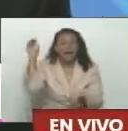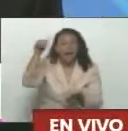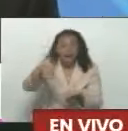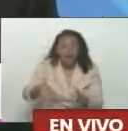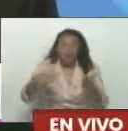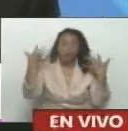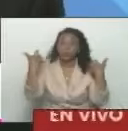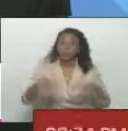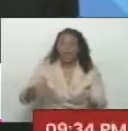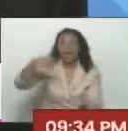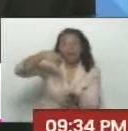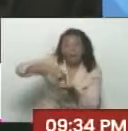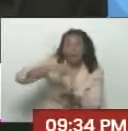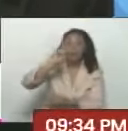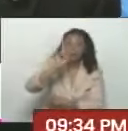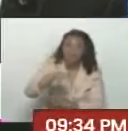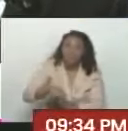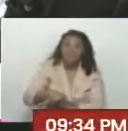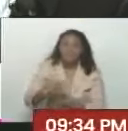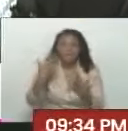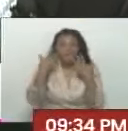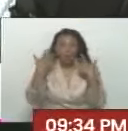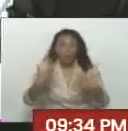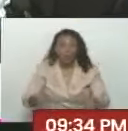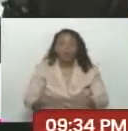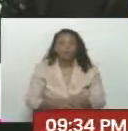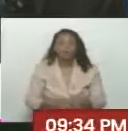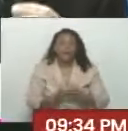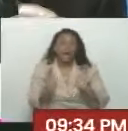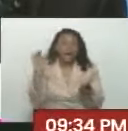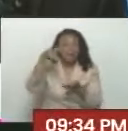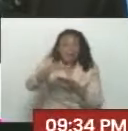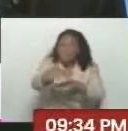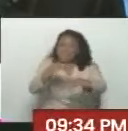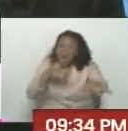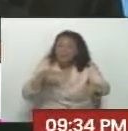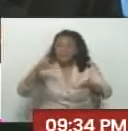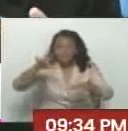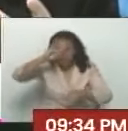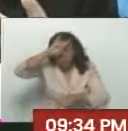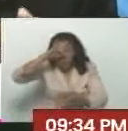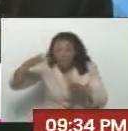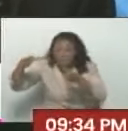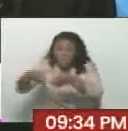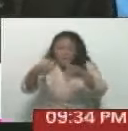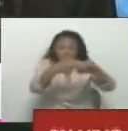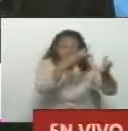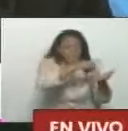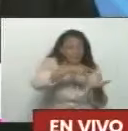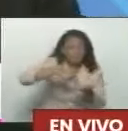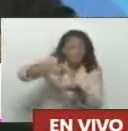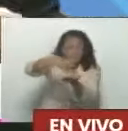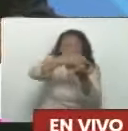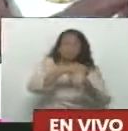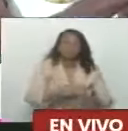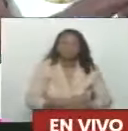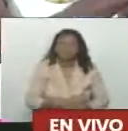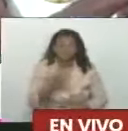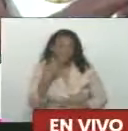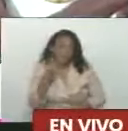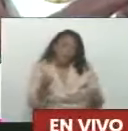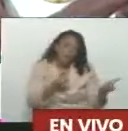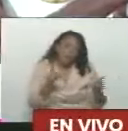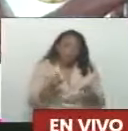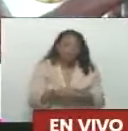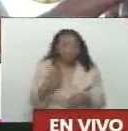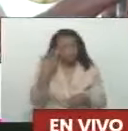que, en Carabobo, que tiene Aragua la mayor cantidad de cofradías. Yo quiero